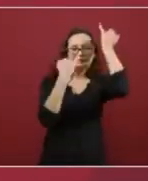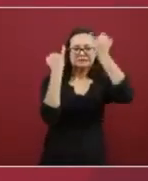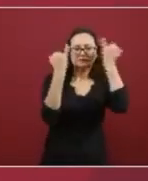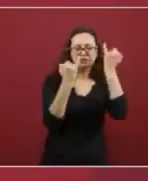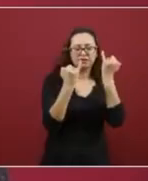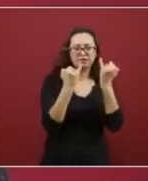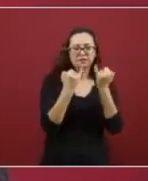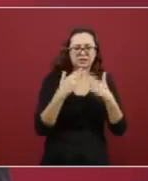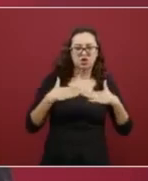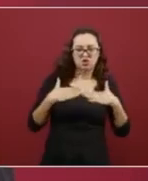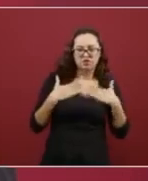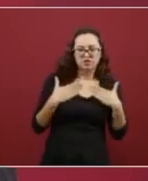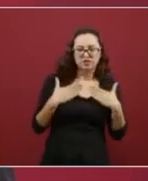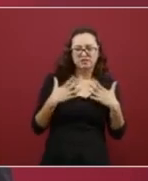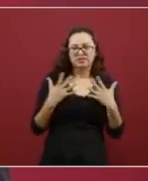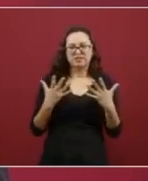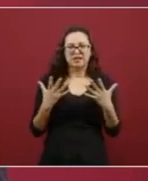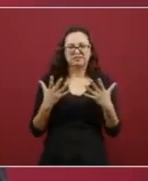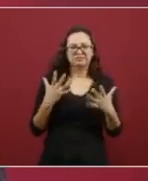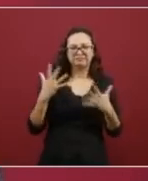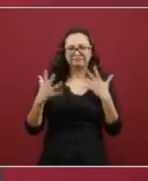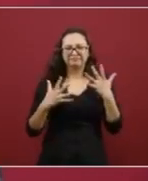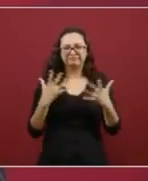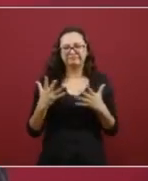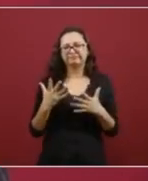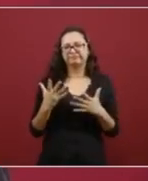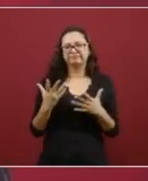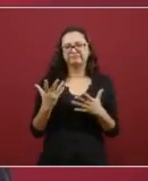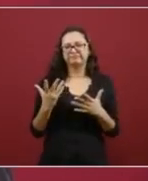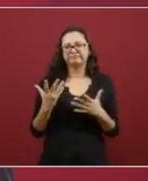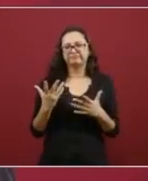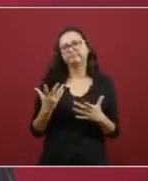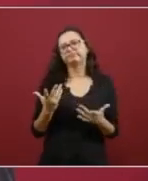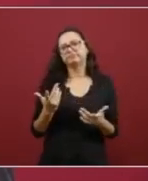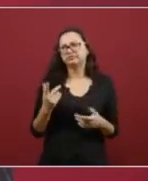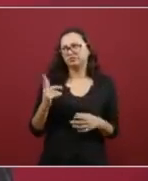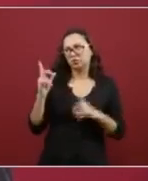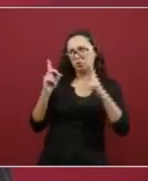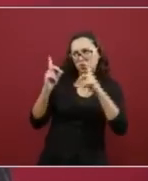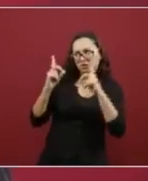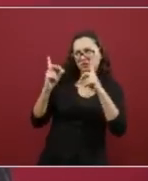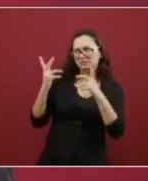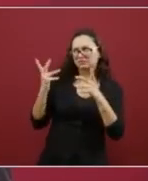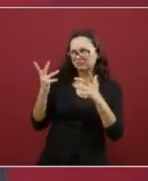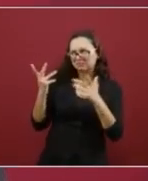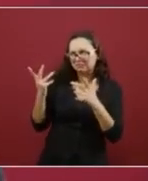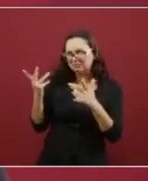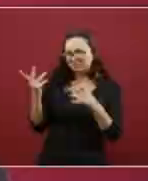y hacía falta más información,